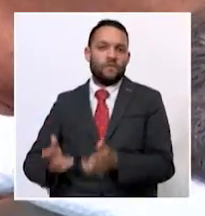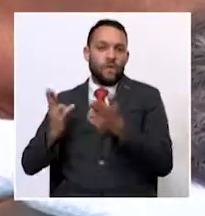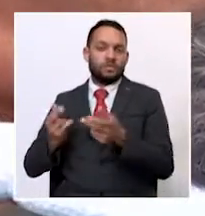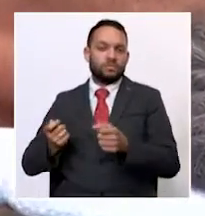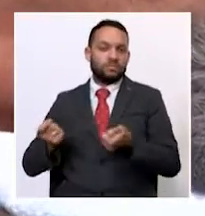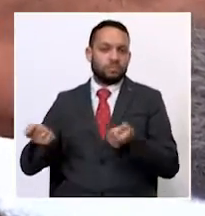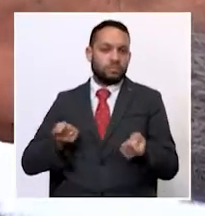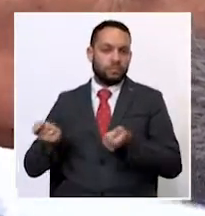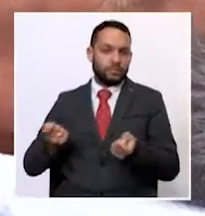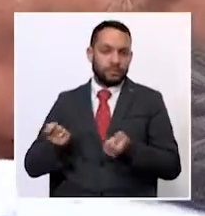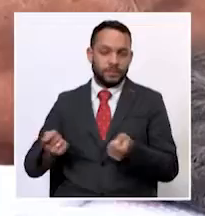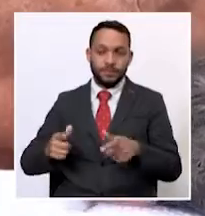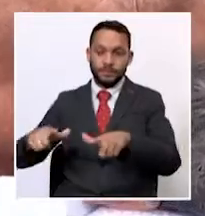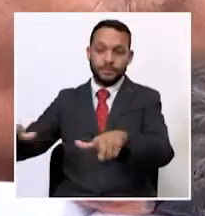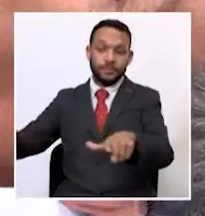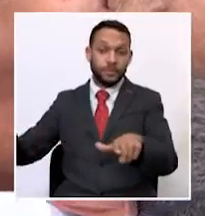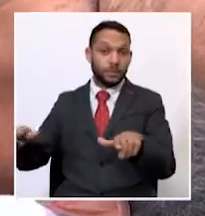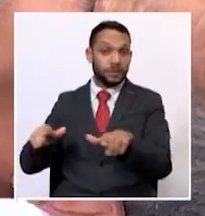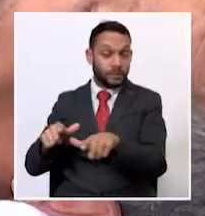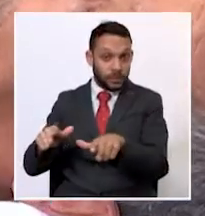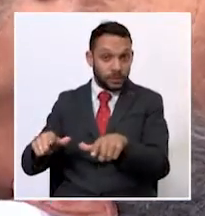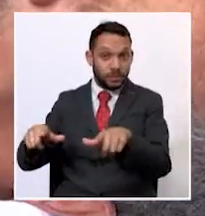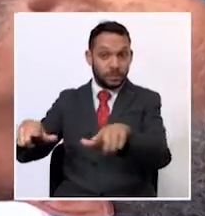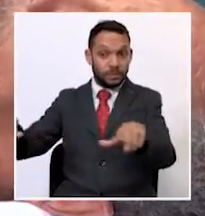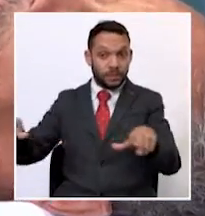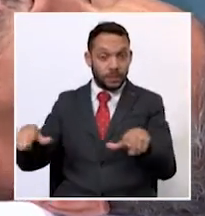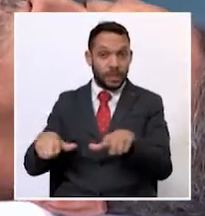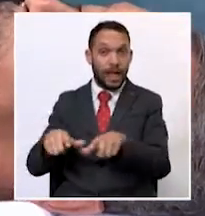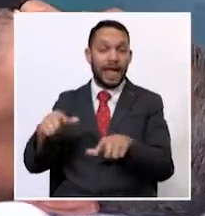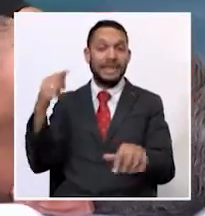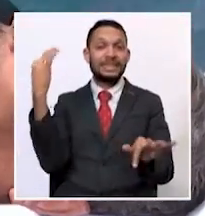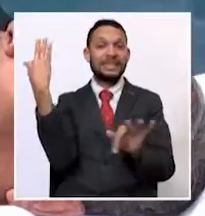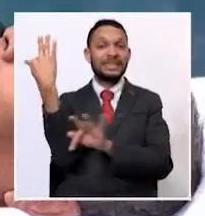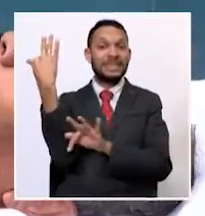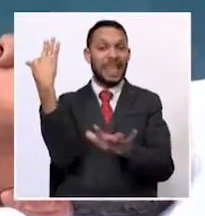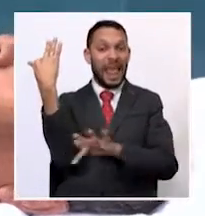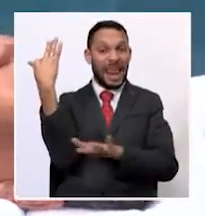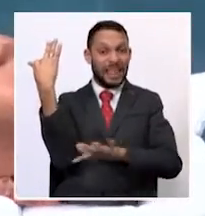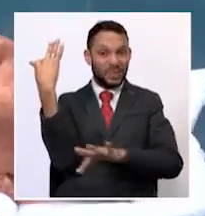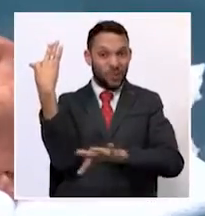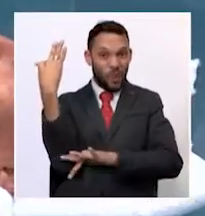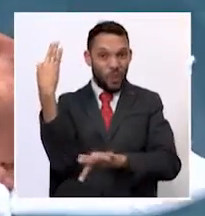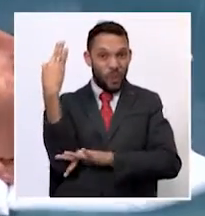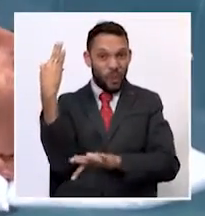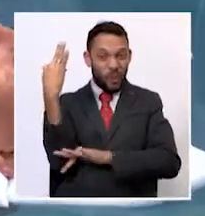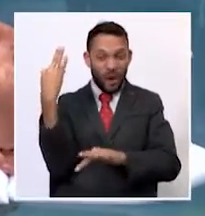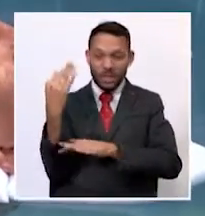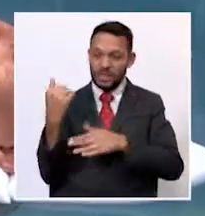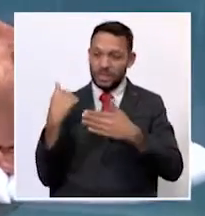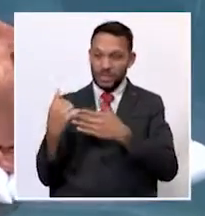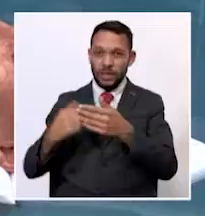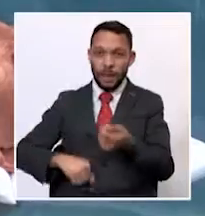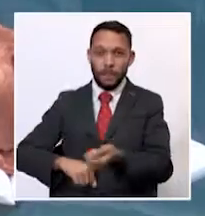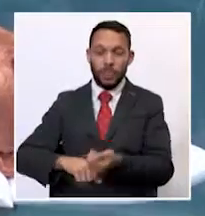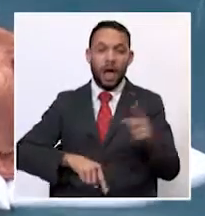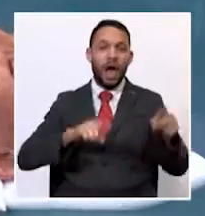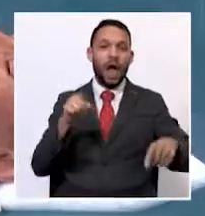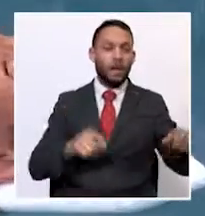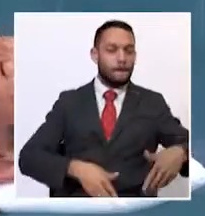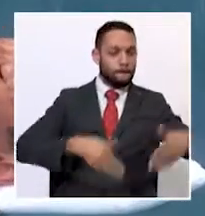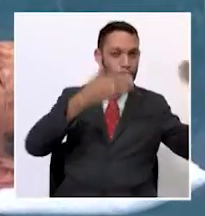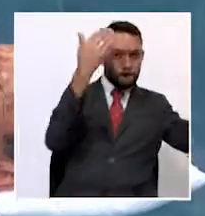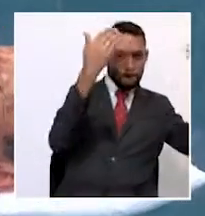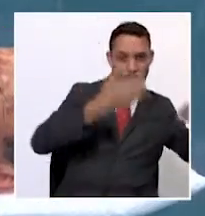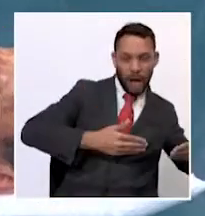centro terapéutico se realizó con la Teletón, porque los pacientes que están con minusválidos, los pacientes que han